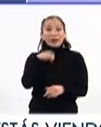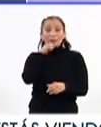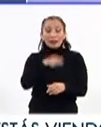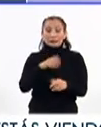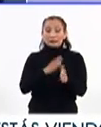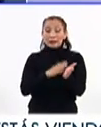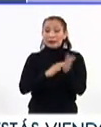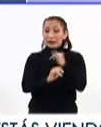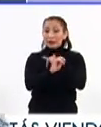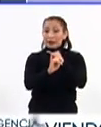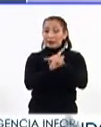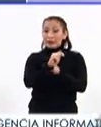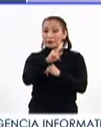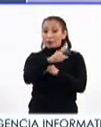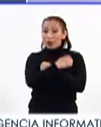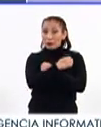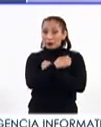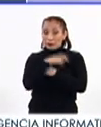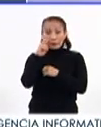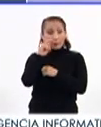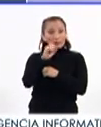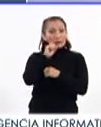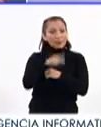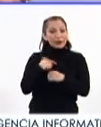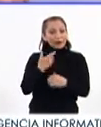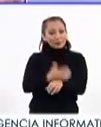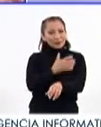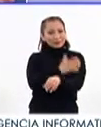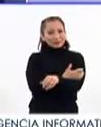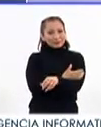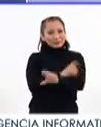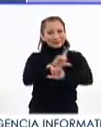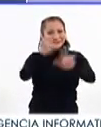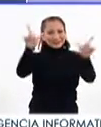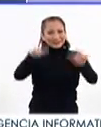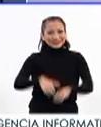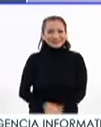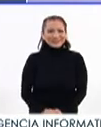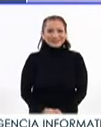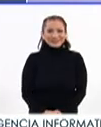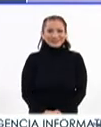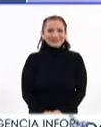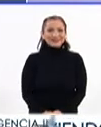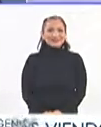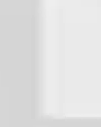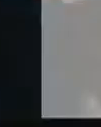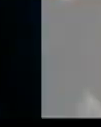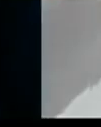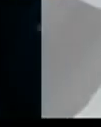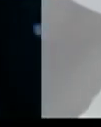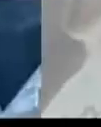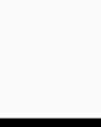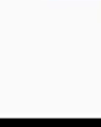por la página de internet de Televisión Educativa. Así que acompáñenos, estamos listos.